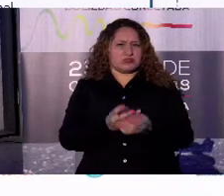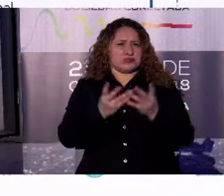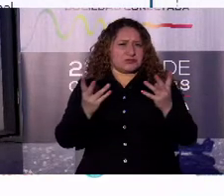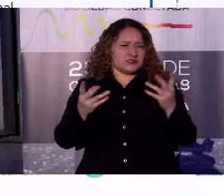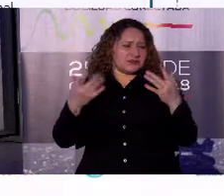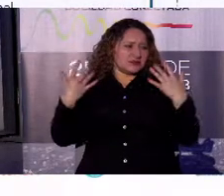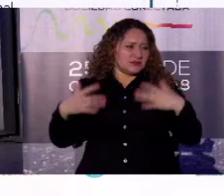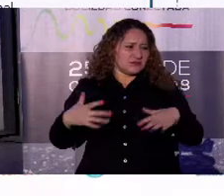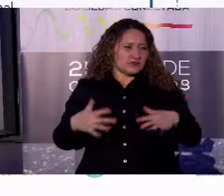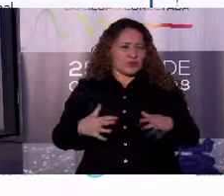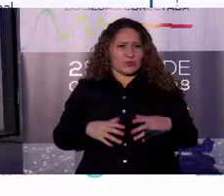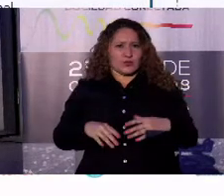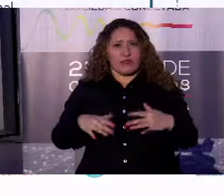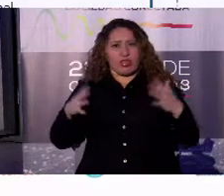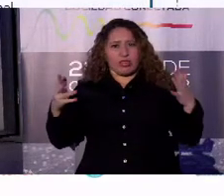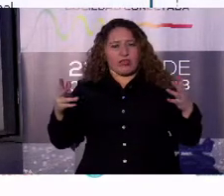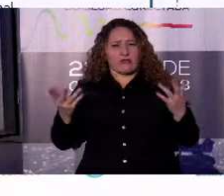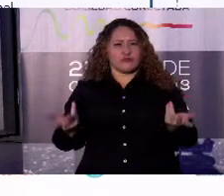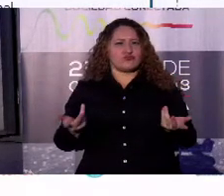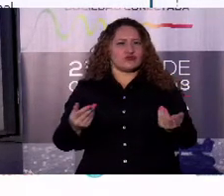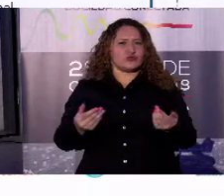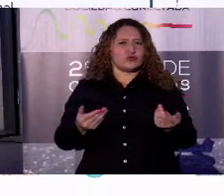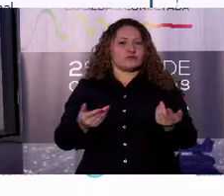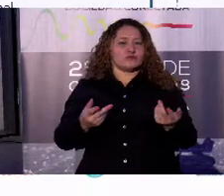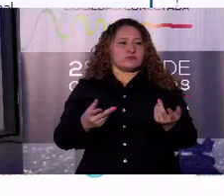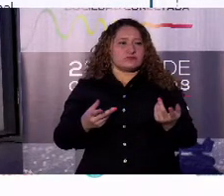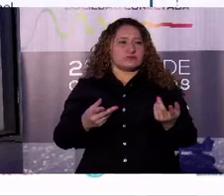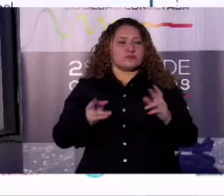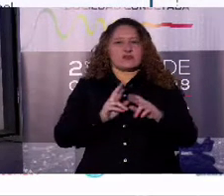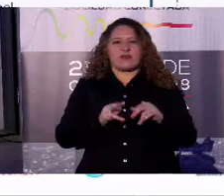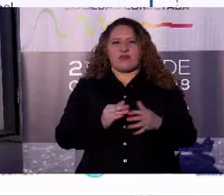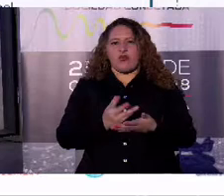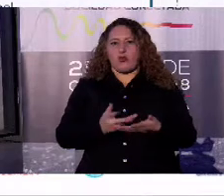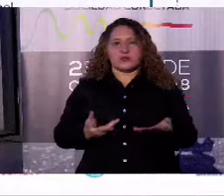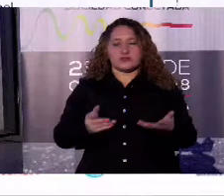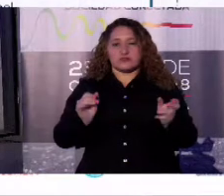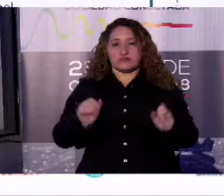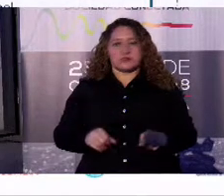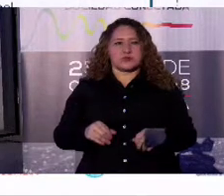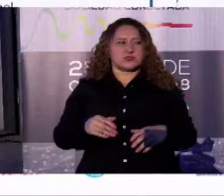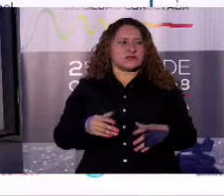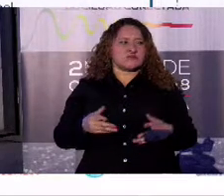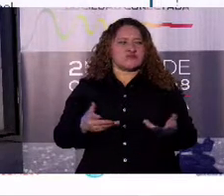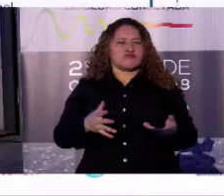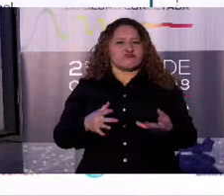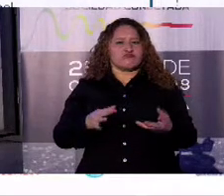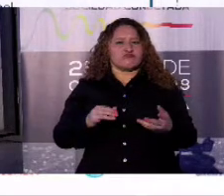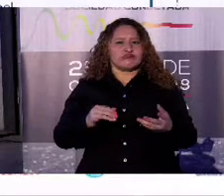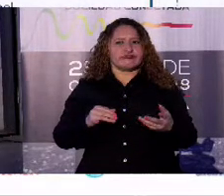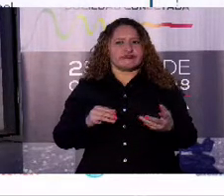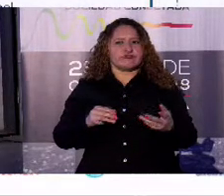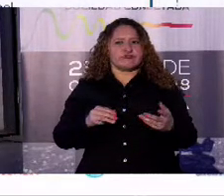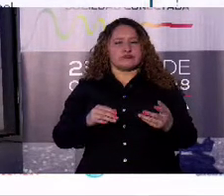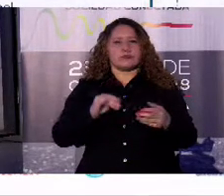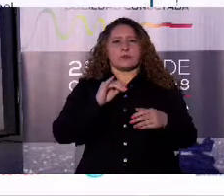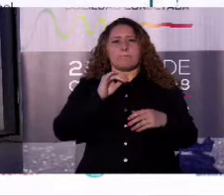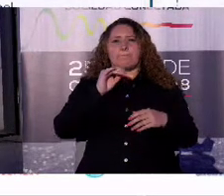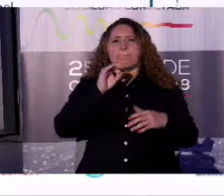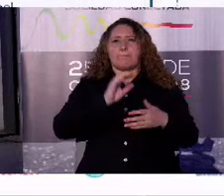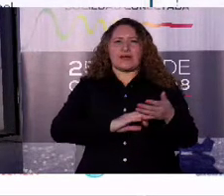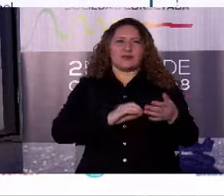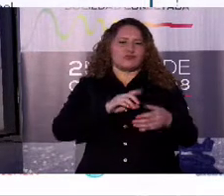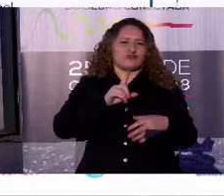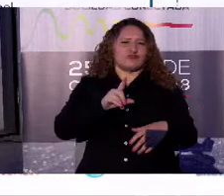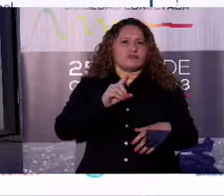crece, servicios desde de Internet de las cosas que pueden tener, requerir capacidades de menos de 1 megabit,